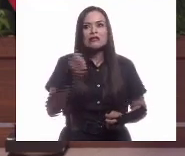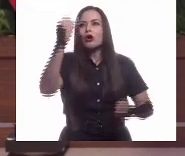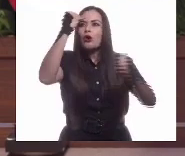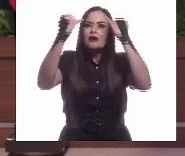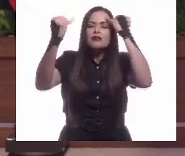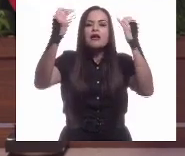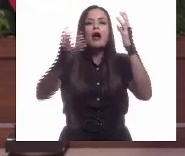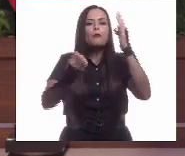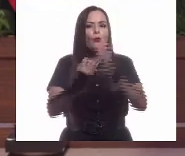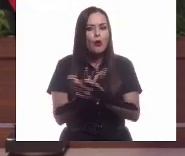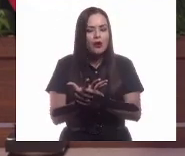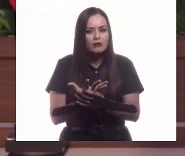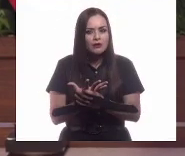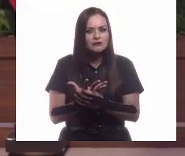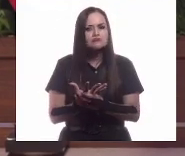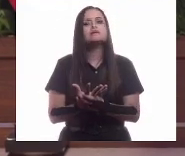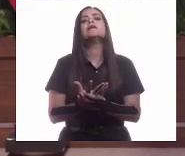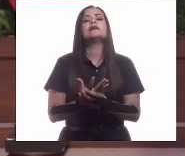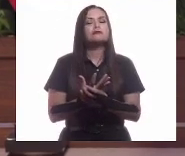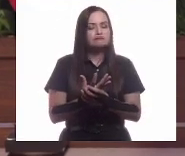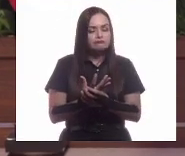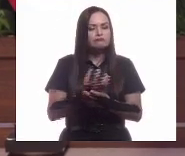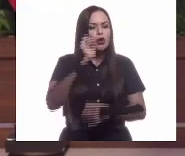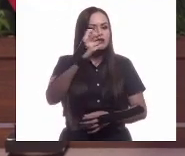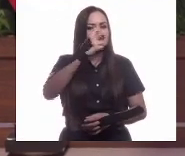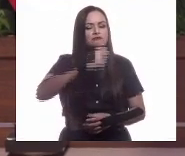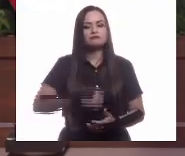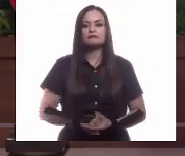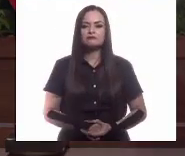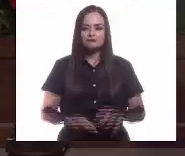creatividad y sobre todo sin pretextos.